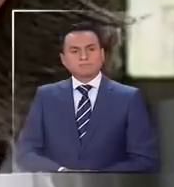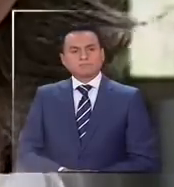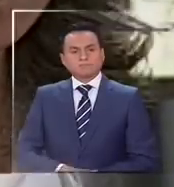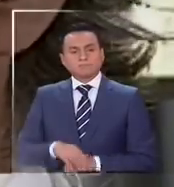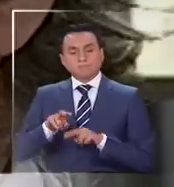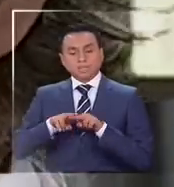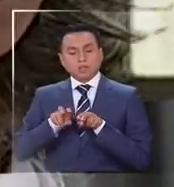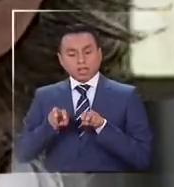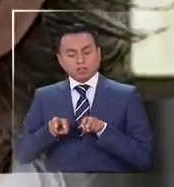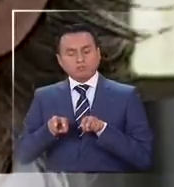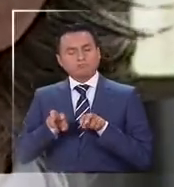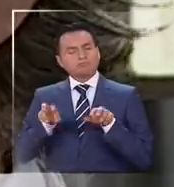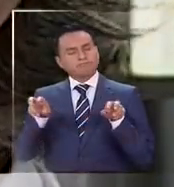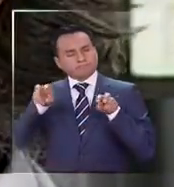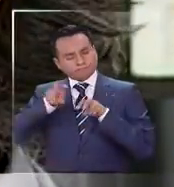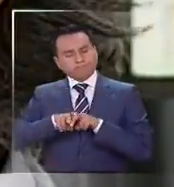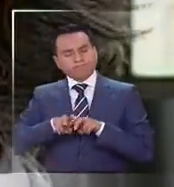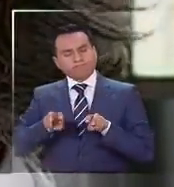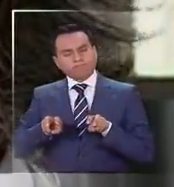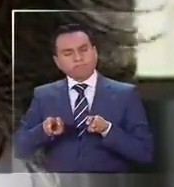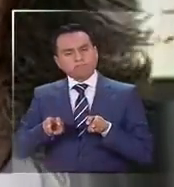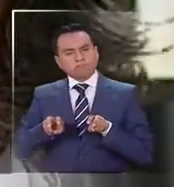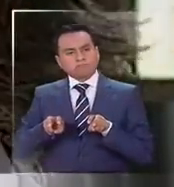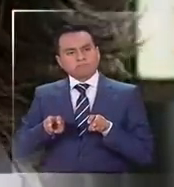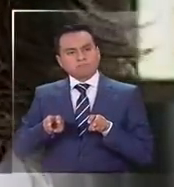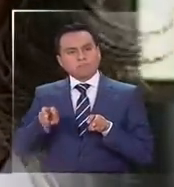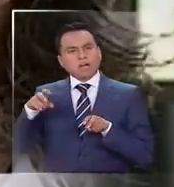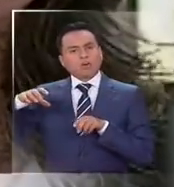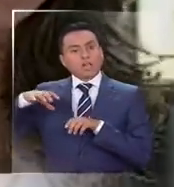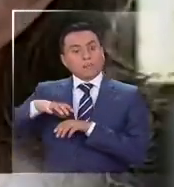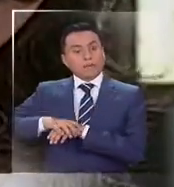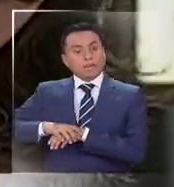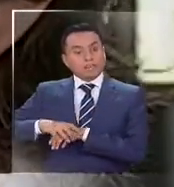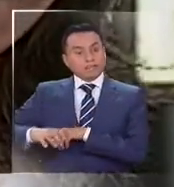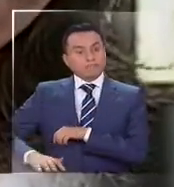estábamos sentados al lado y me agarró la pierna